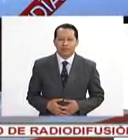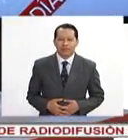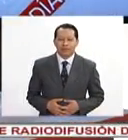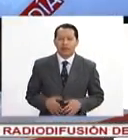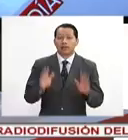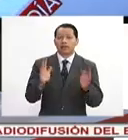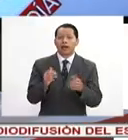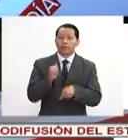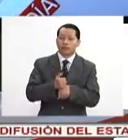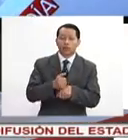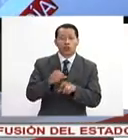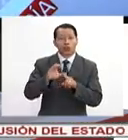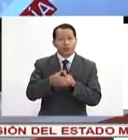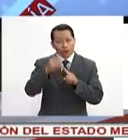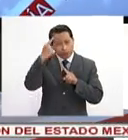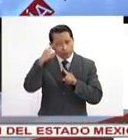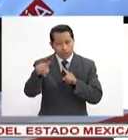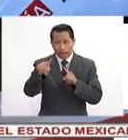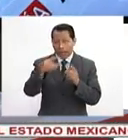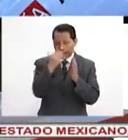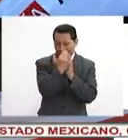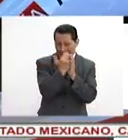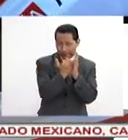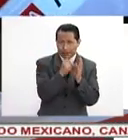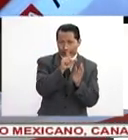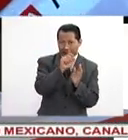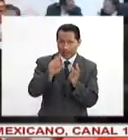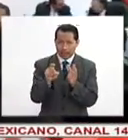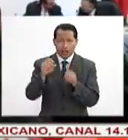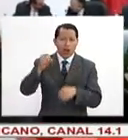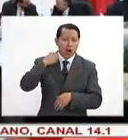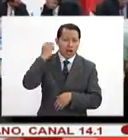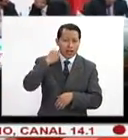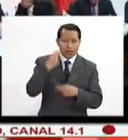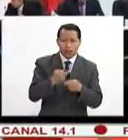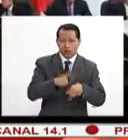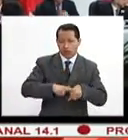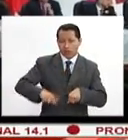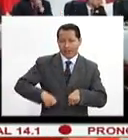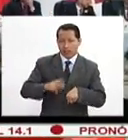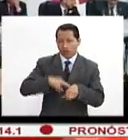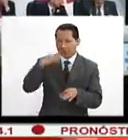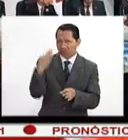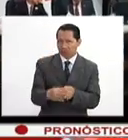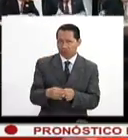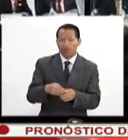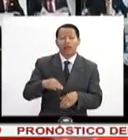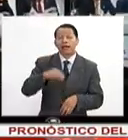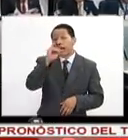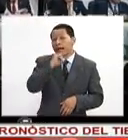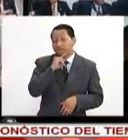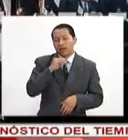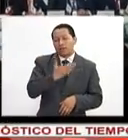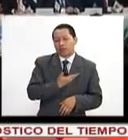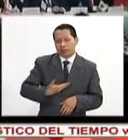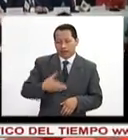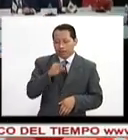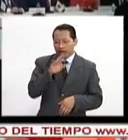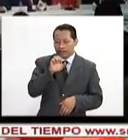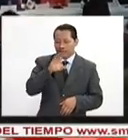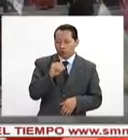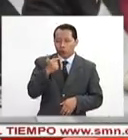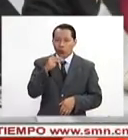Quedó instalada la Comisión para el Cumplimiento de la Agenda 2030 de la Conferencia Nacional de Gobernadores. El jefe de la oficina de la presidencia, Francisco Guzmán